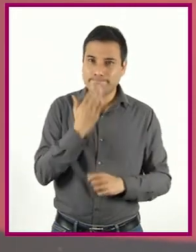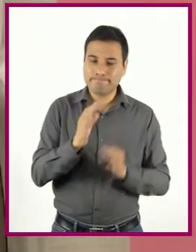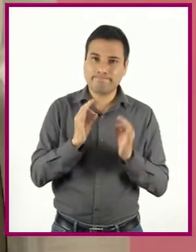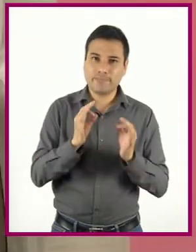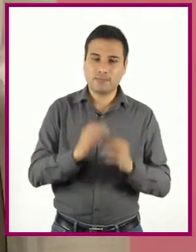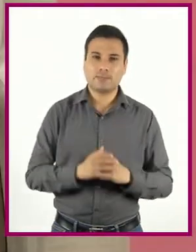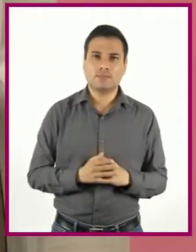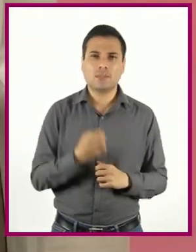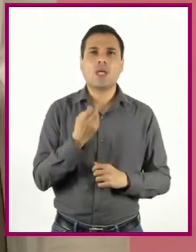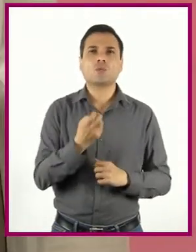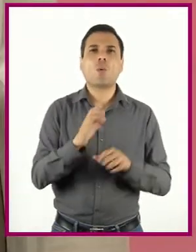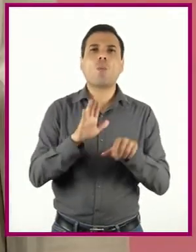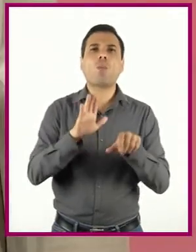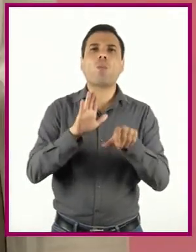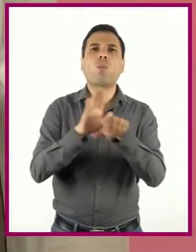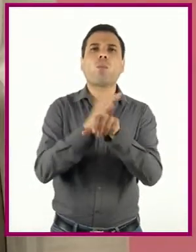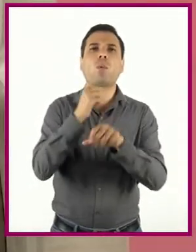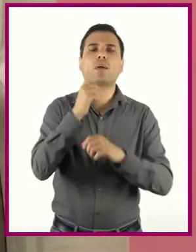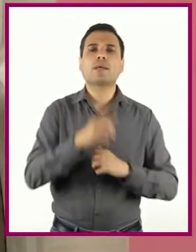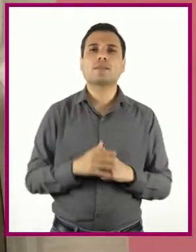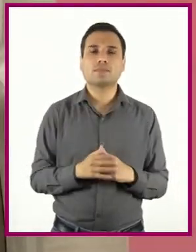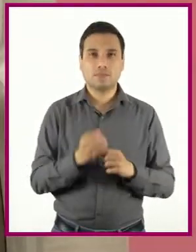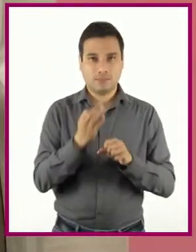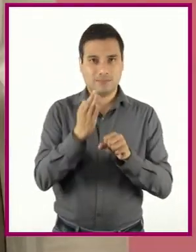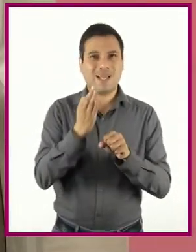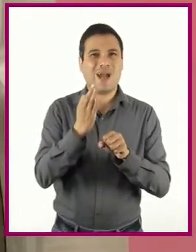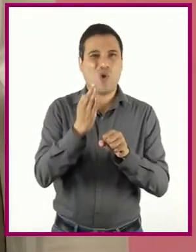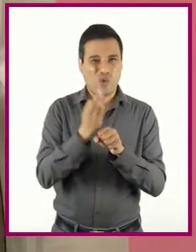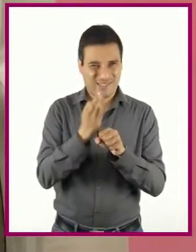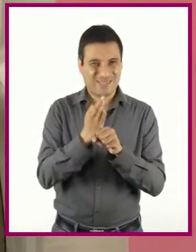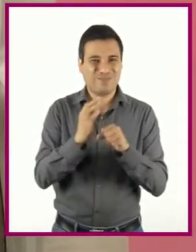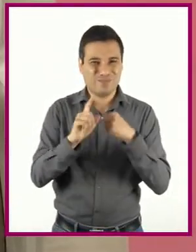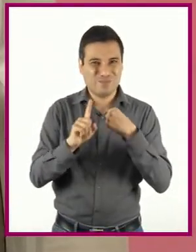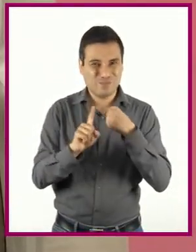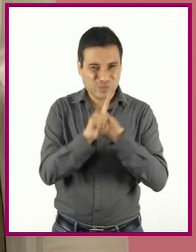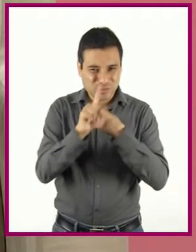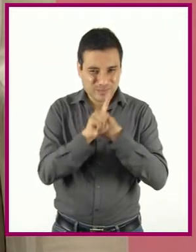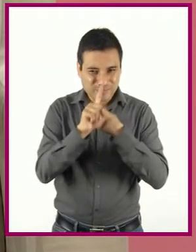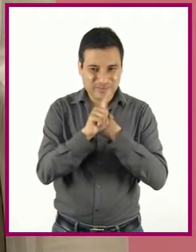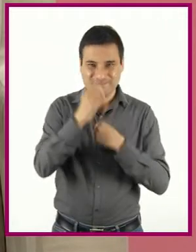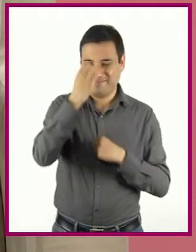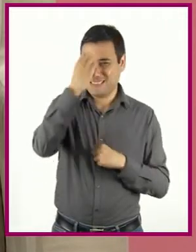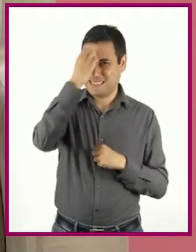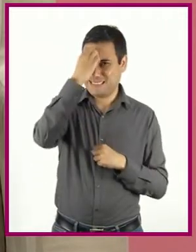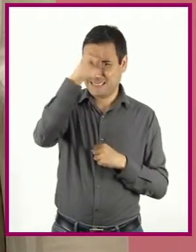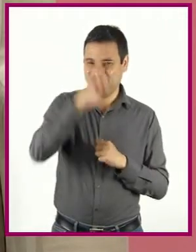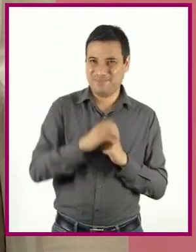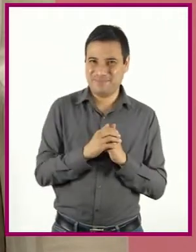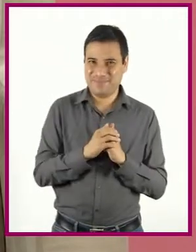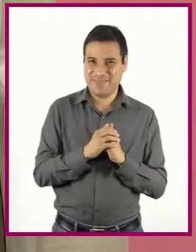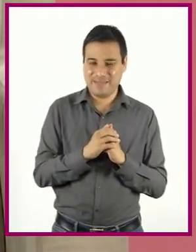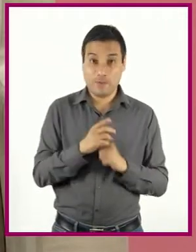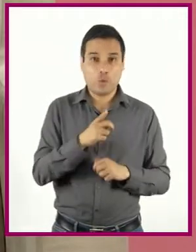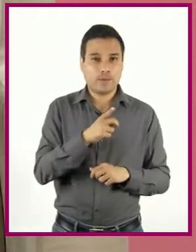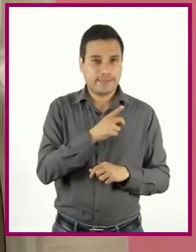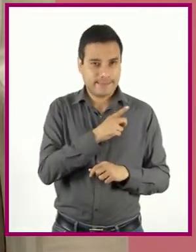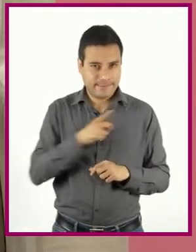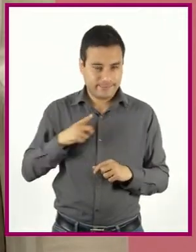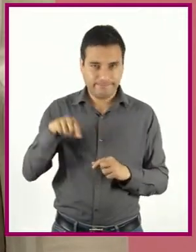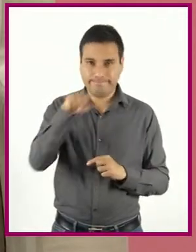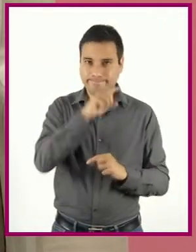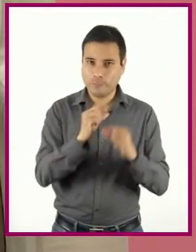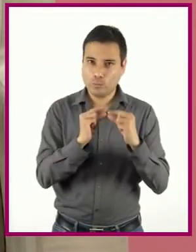es porque hemos pasado pues, una situación extraordinaria y debemos de comenzar a saber que debemos